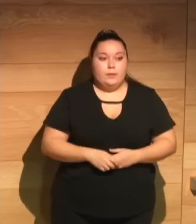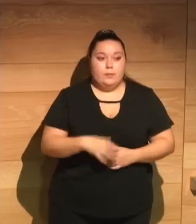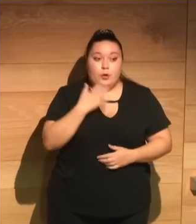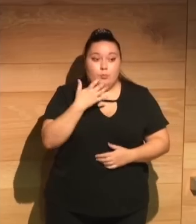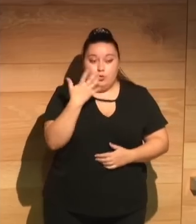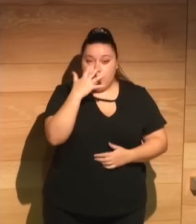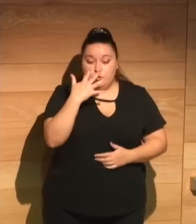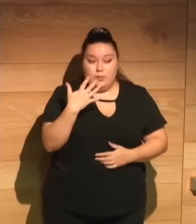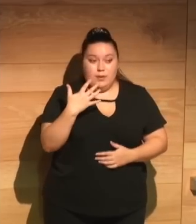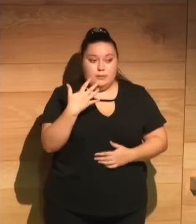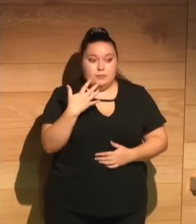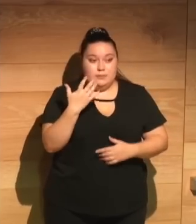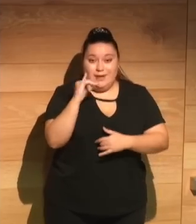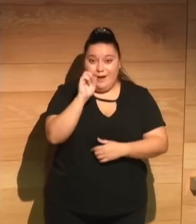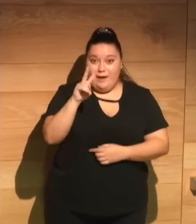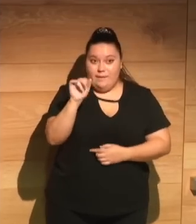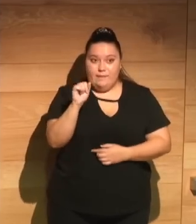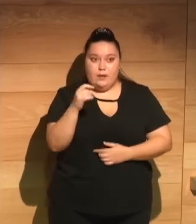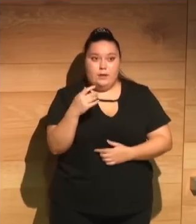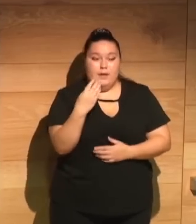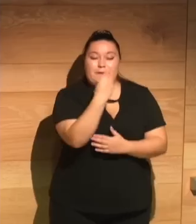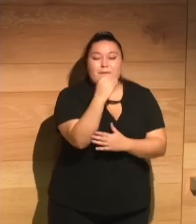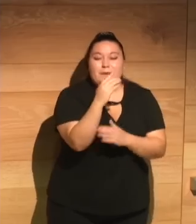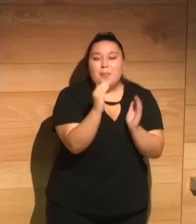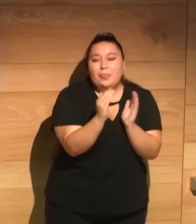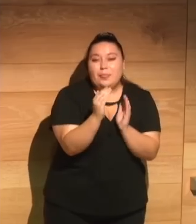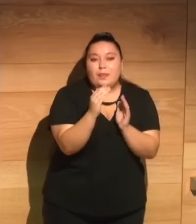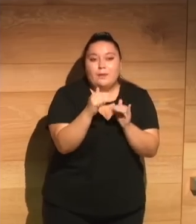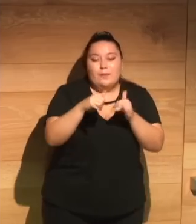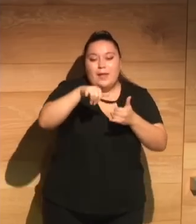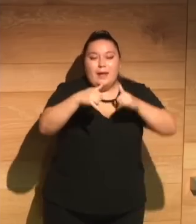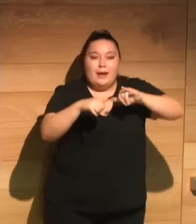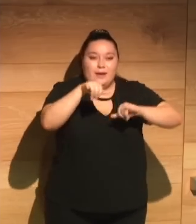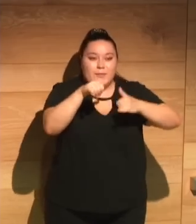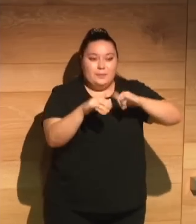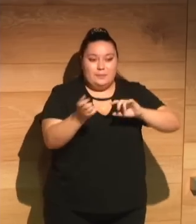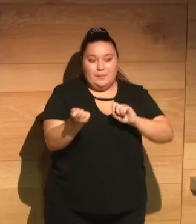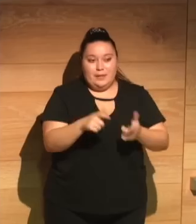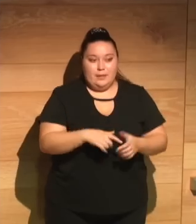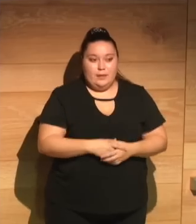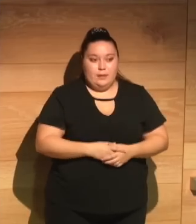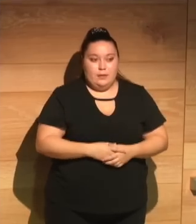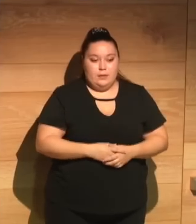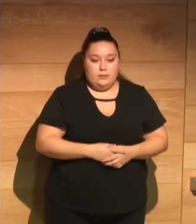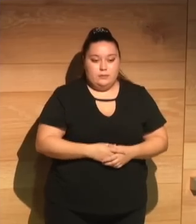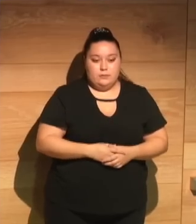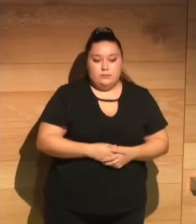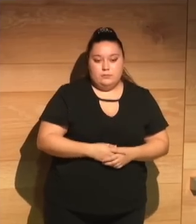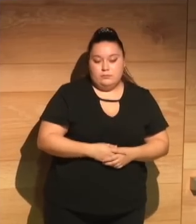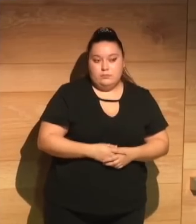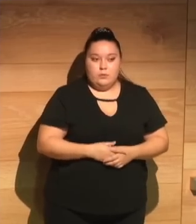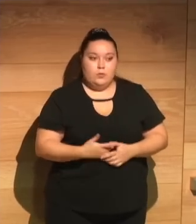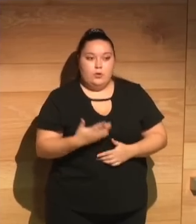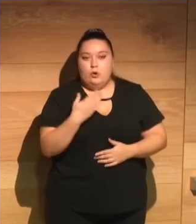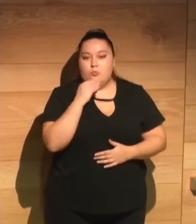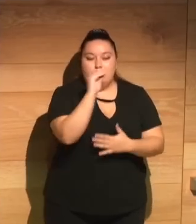Java eran pequeñas figuras articuladas, no es simplemente poner las manitas y hacer la paloma, sino que creaban determinadas